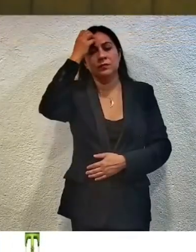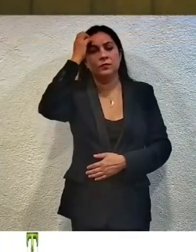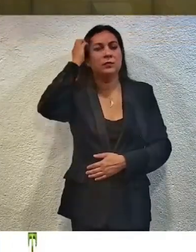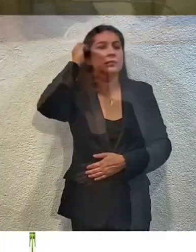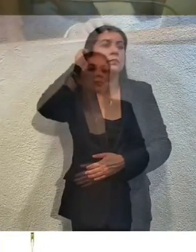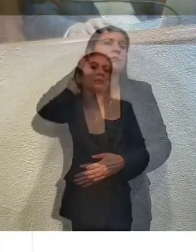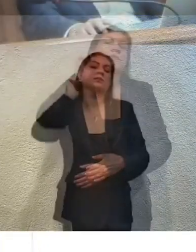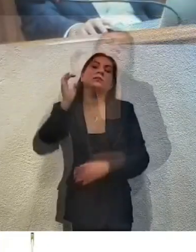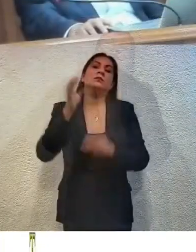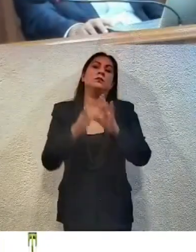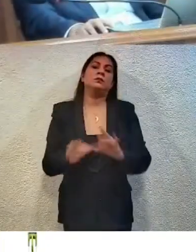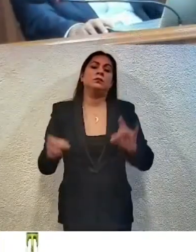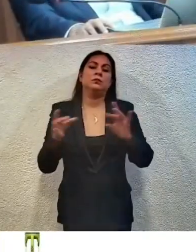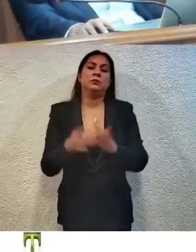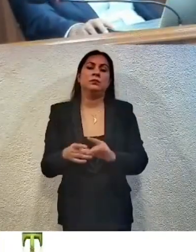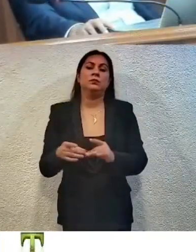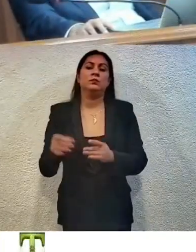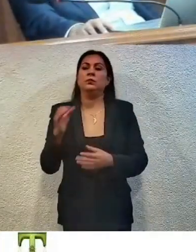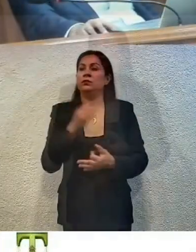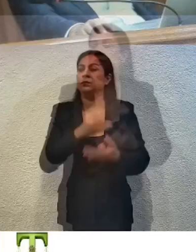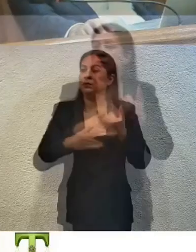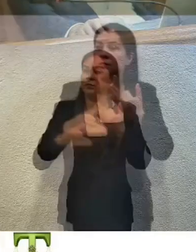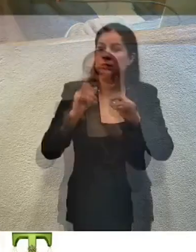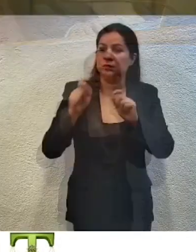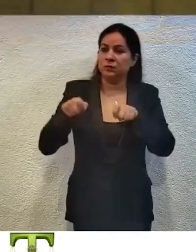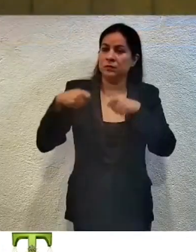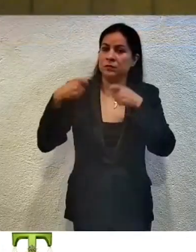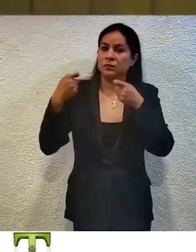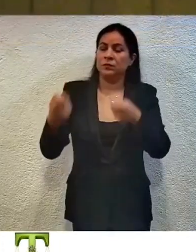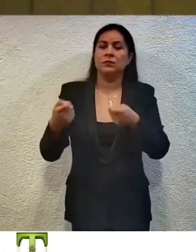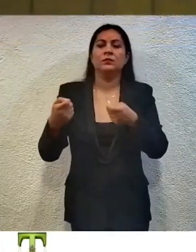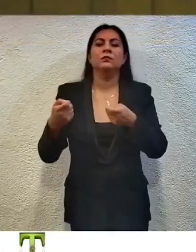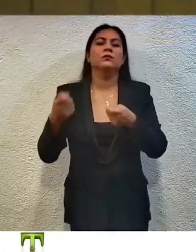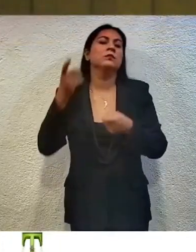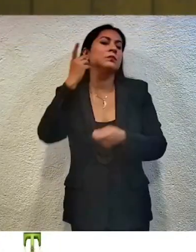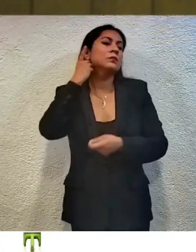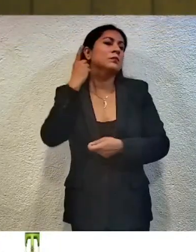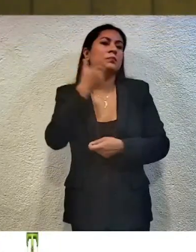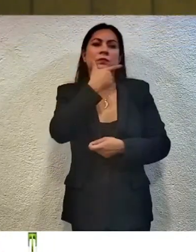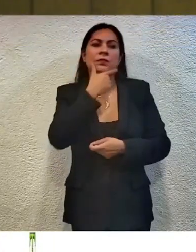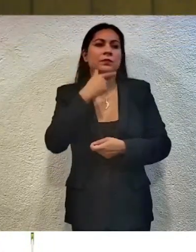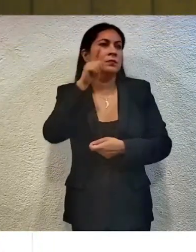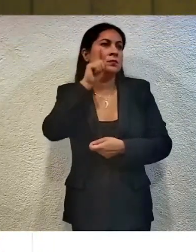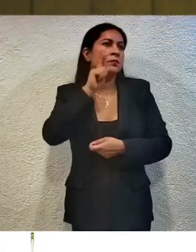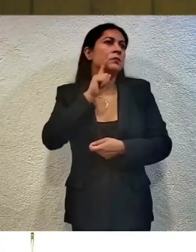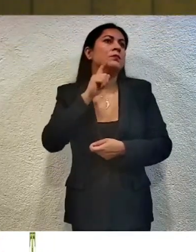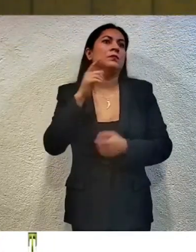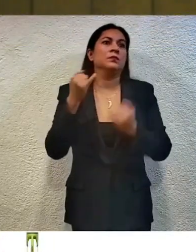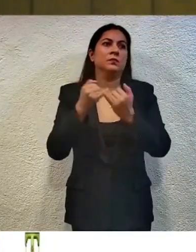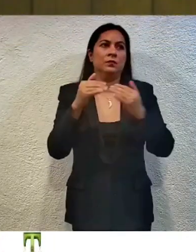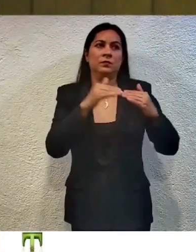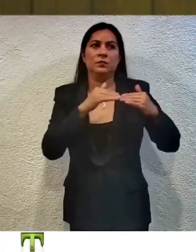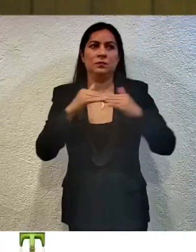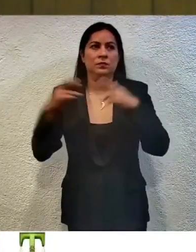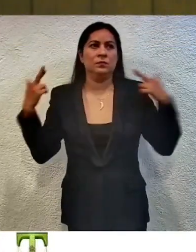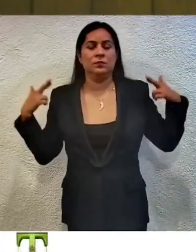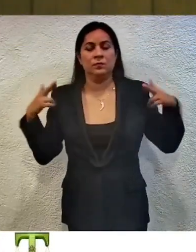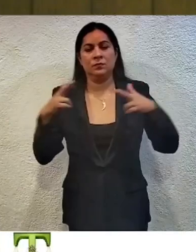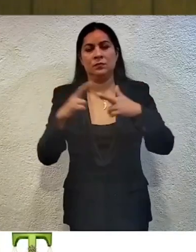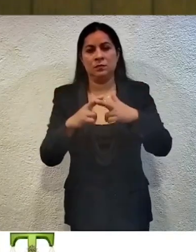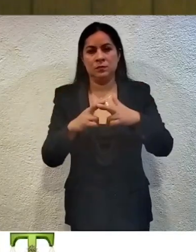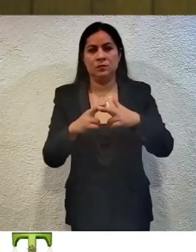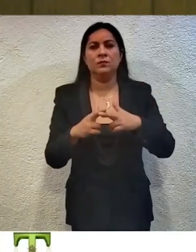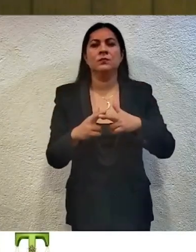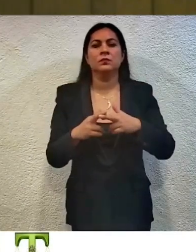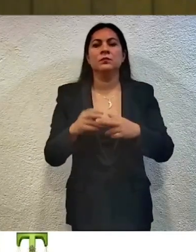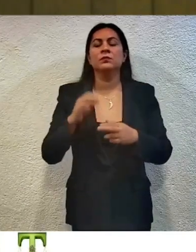Reitera que, en todos los casos, para la asignación de las diputadas y los diputados por el principio de representación proporcional,